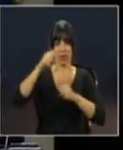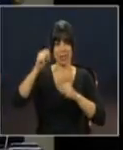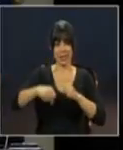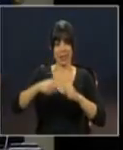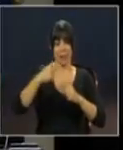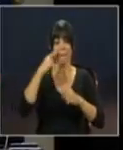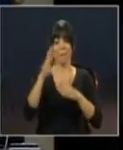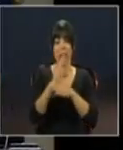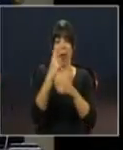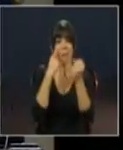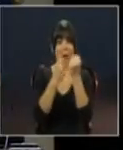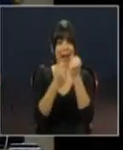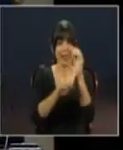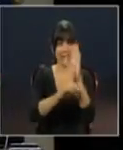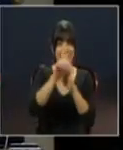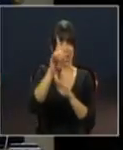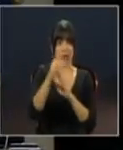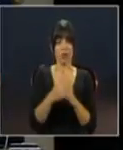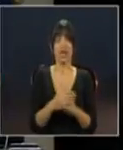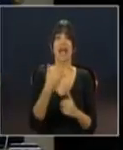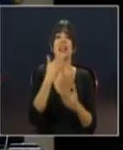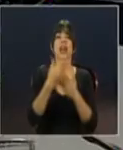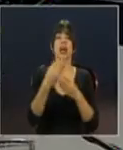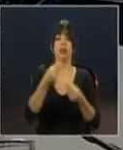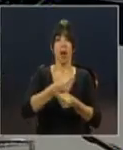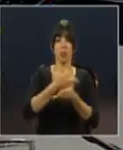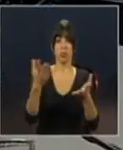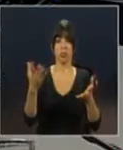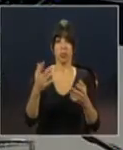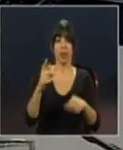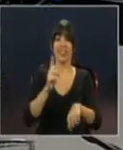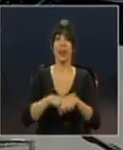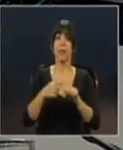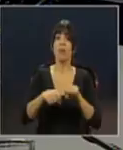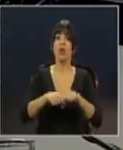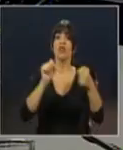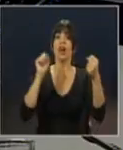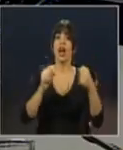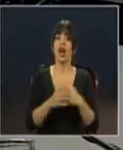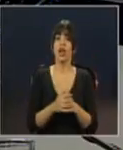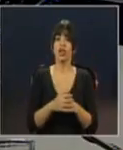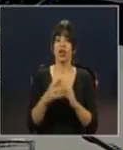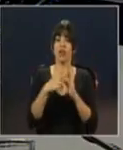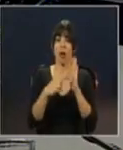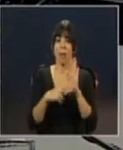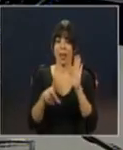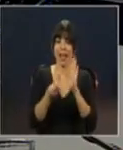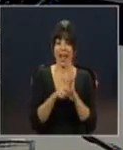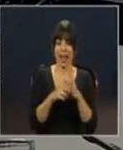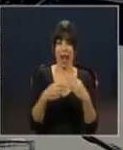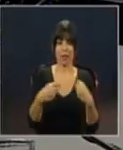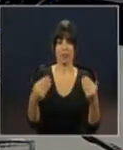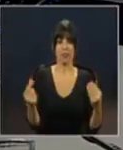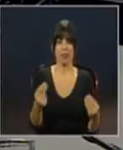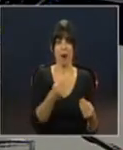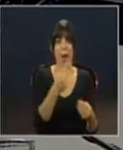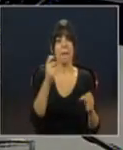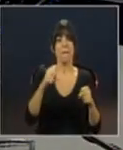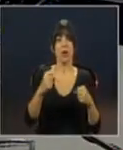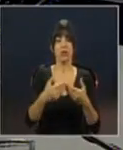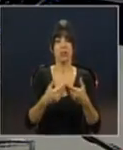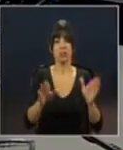de banca para el desarrollo, gracias a la publicación en tiempo récord del reglamento a la ley que habilitó la utilización del Fondo